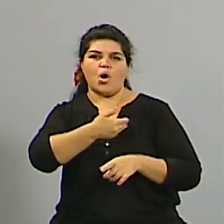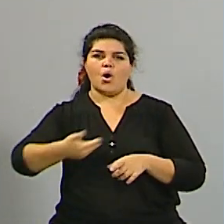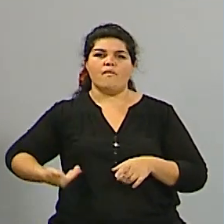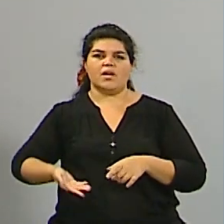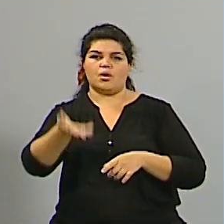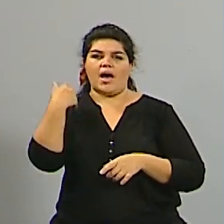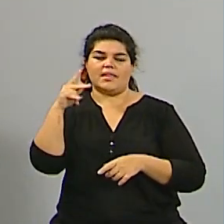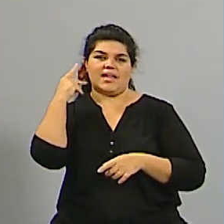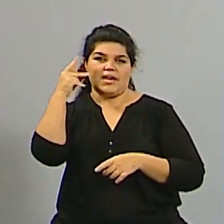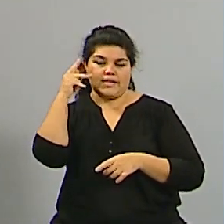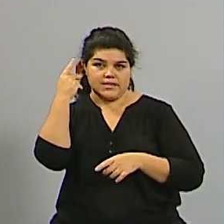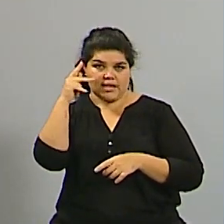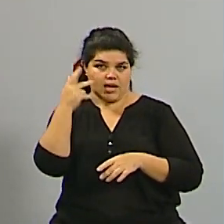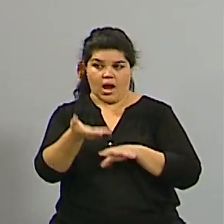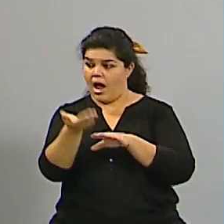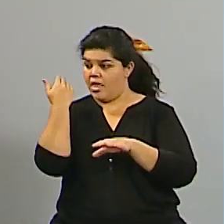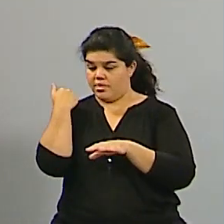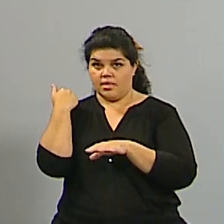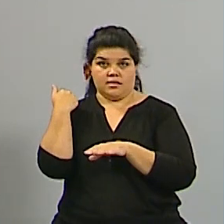kirchneristas, digamos, los gobiernos kirchneristas